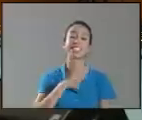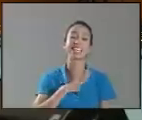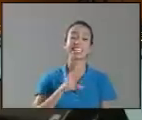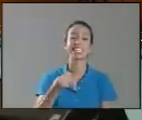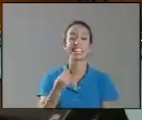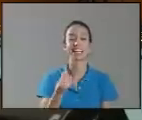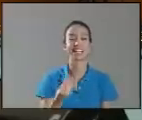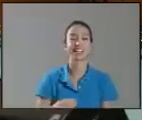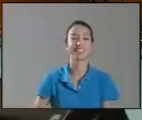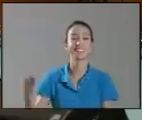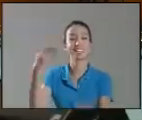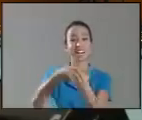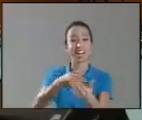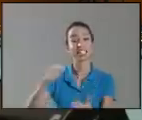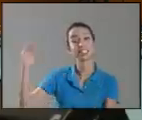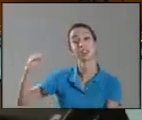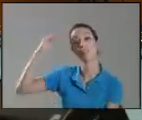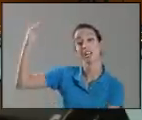Aquí no dice,